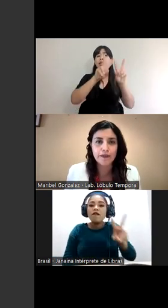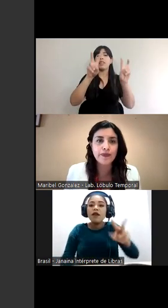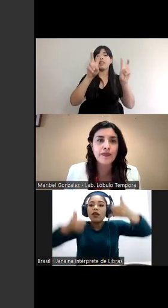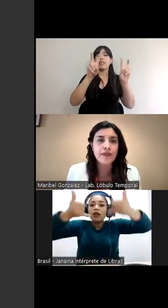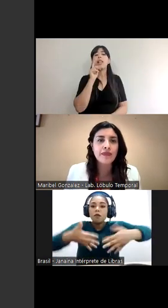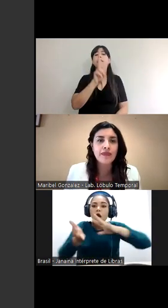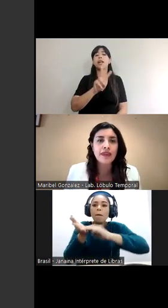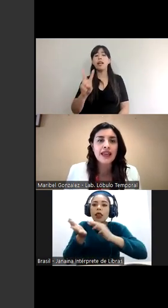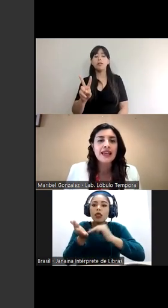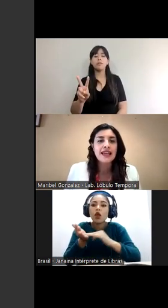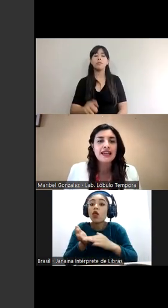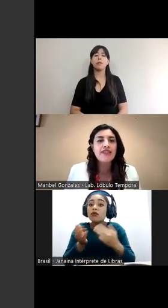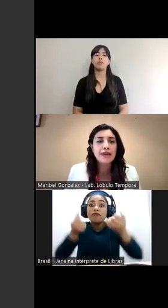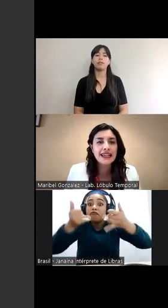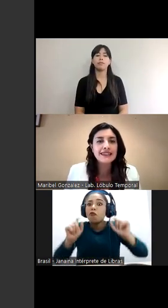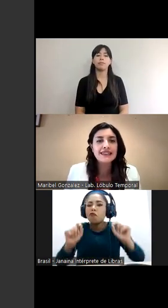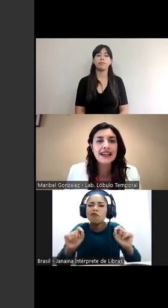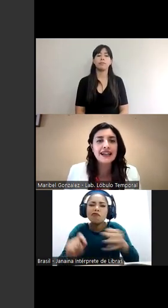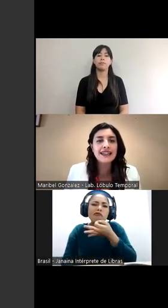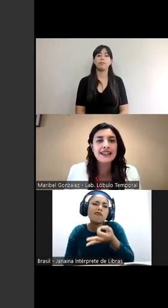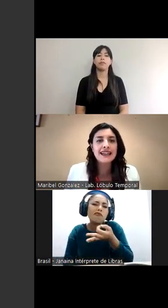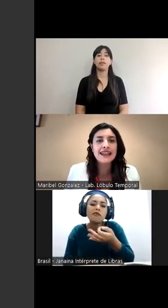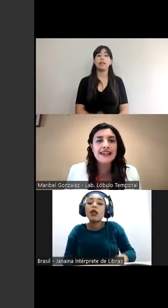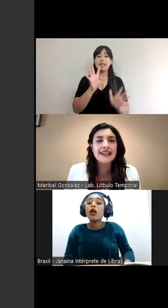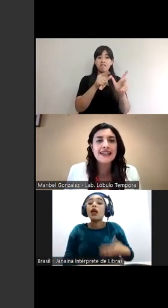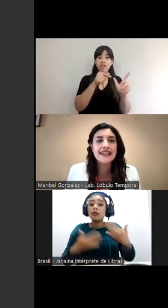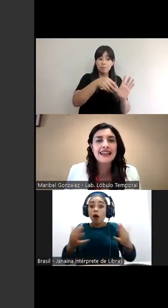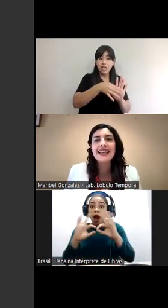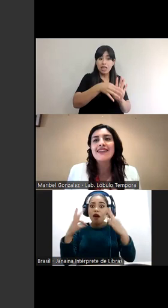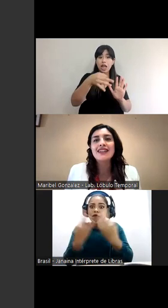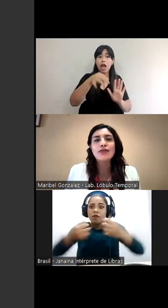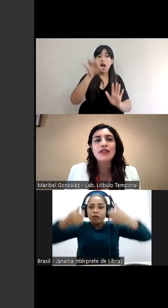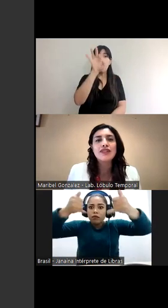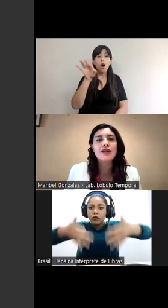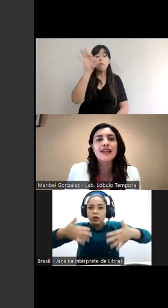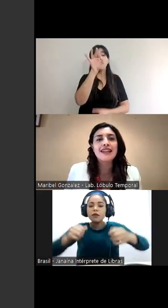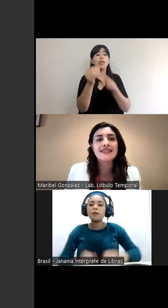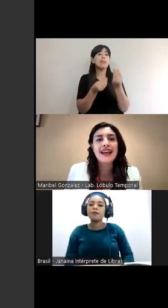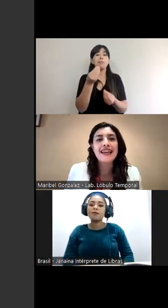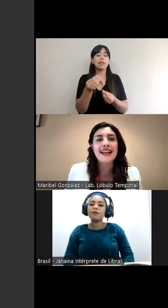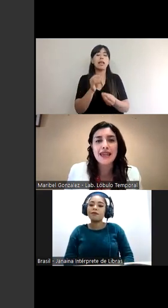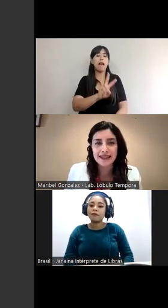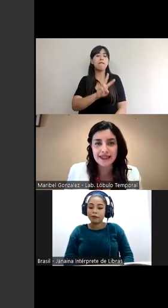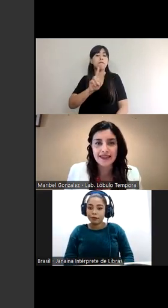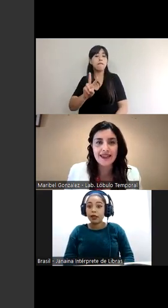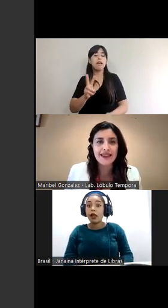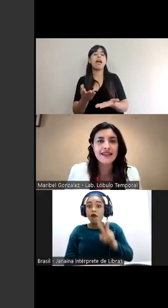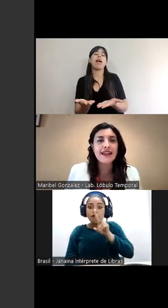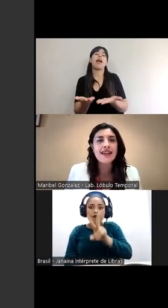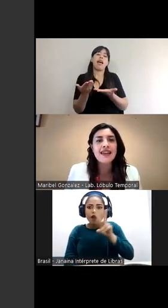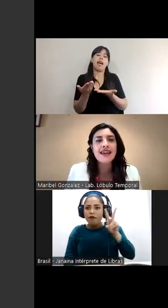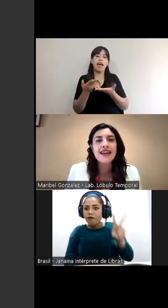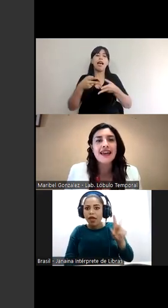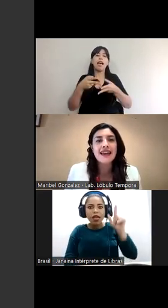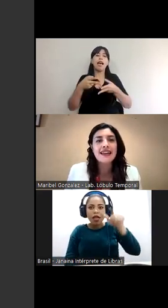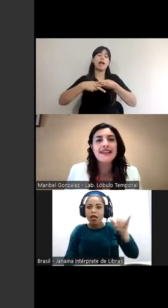trabajando? Las familias destacan que el vernáculo visual les da herramientas y dicen,